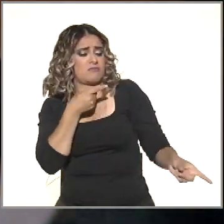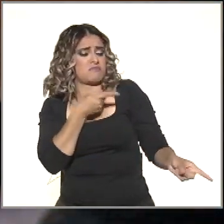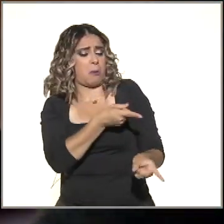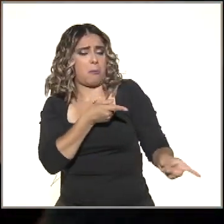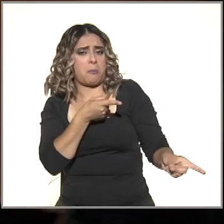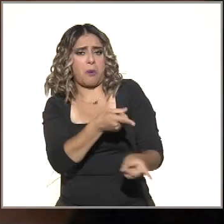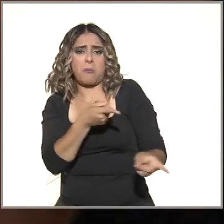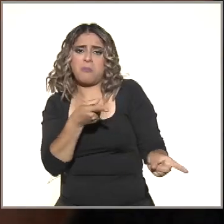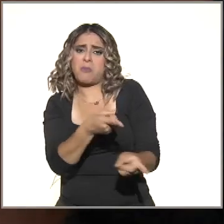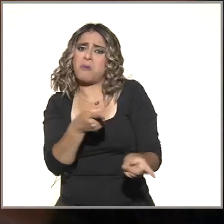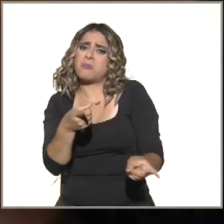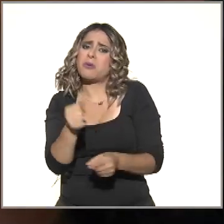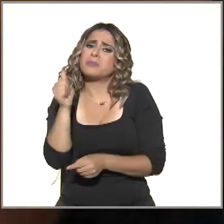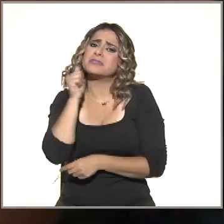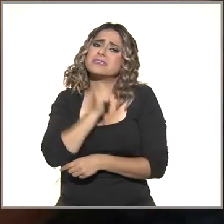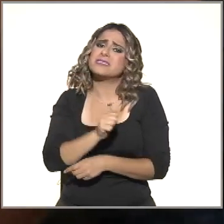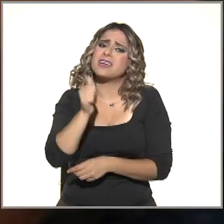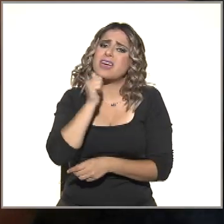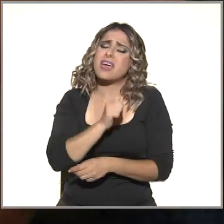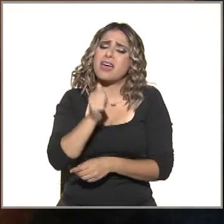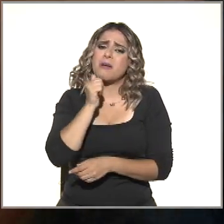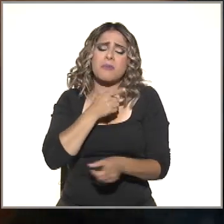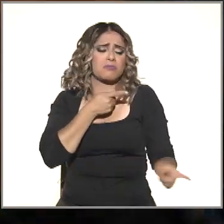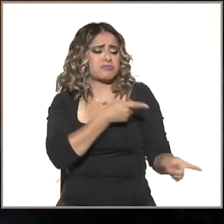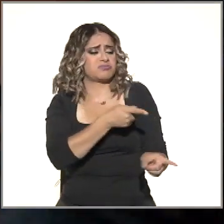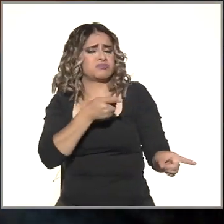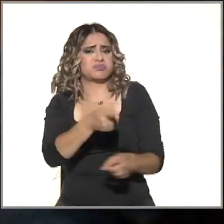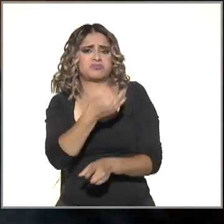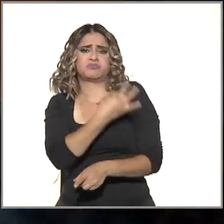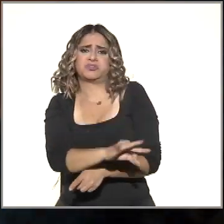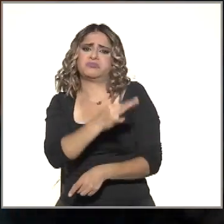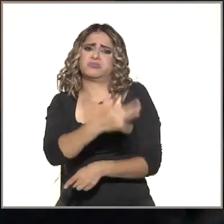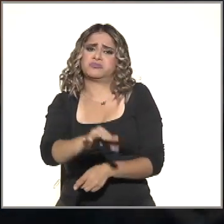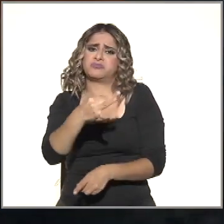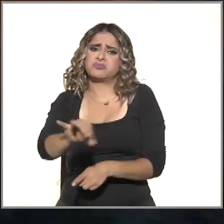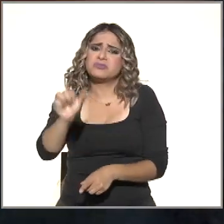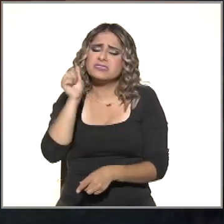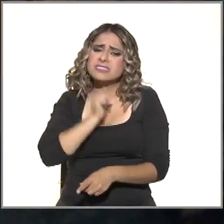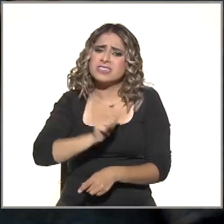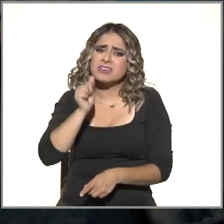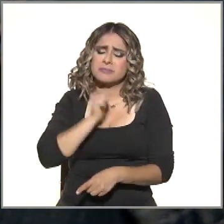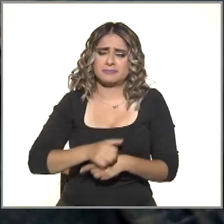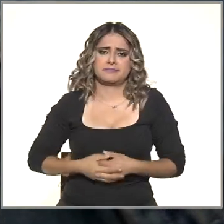hacía con palabras soeces.